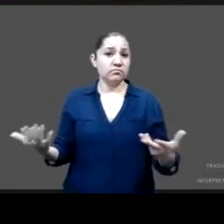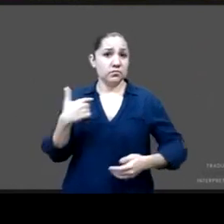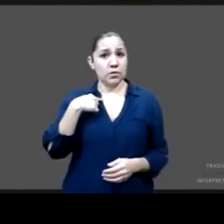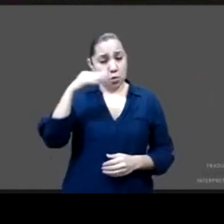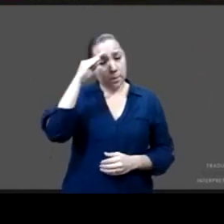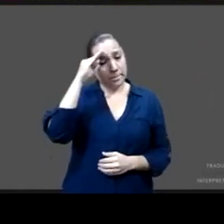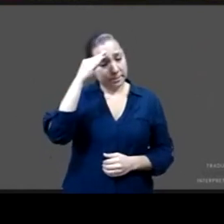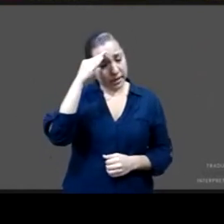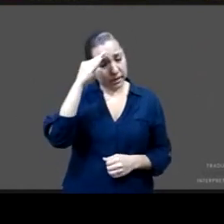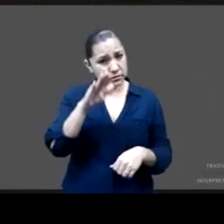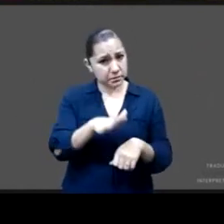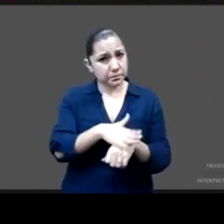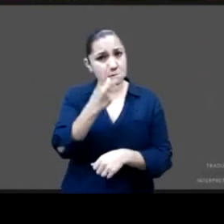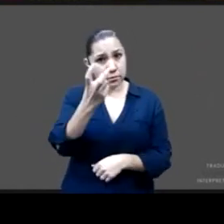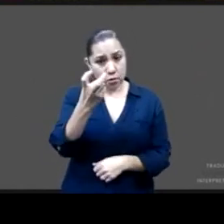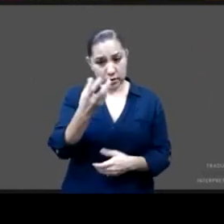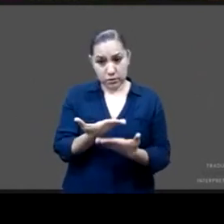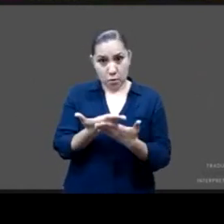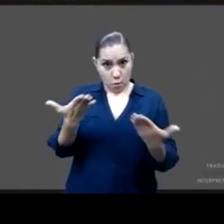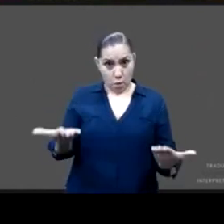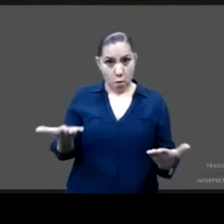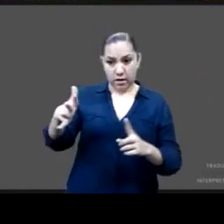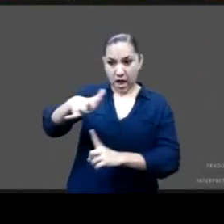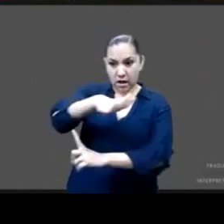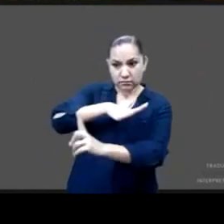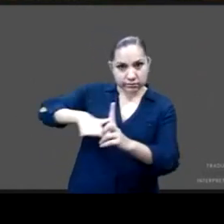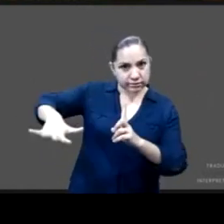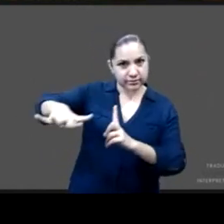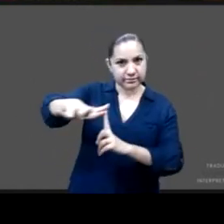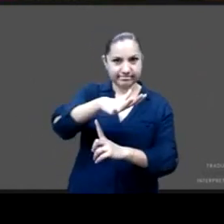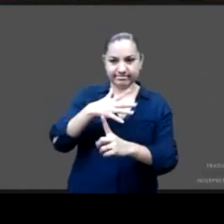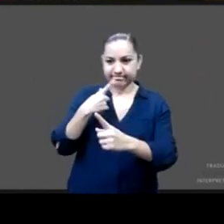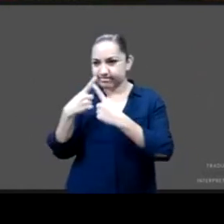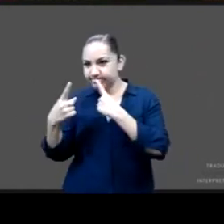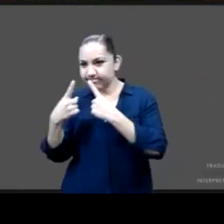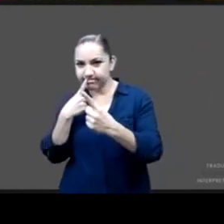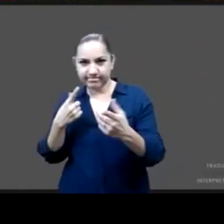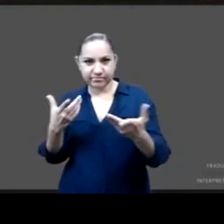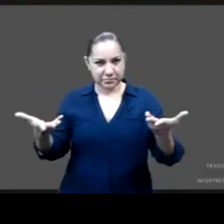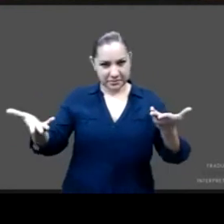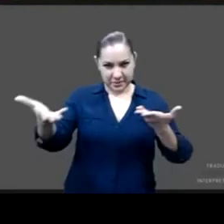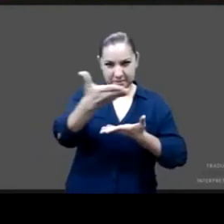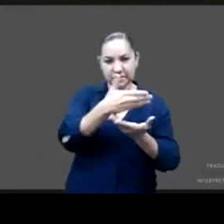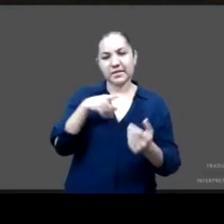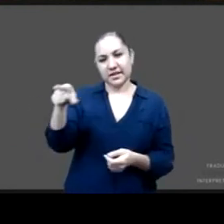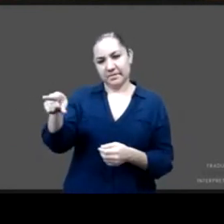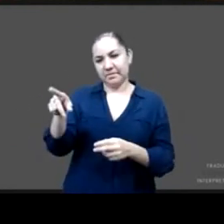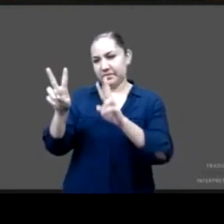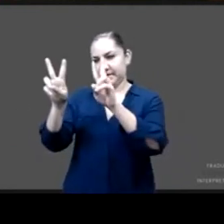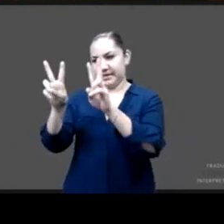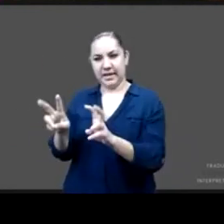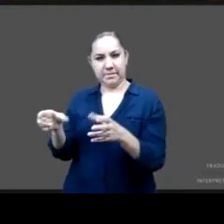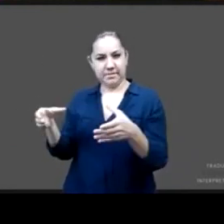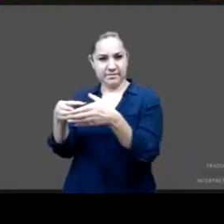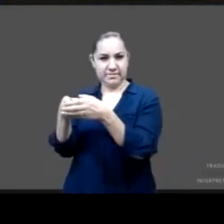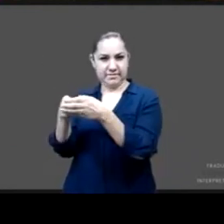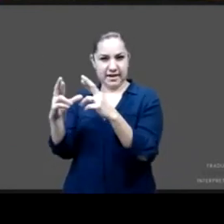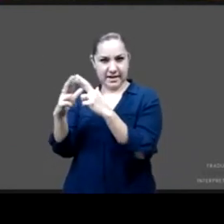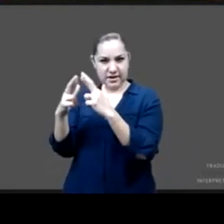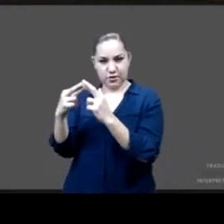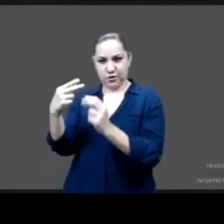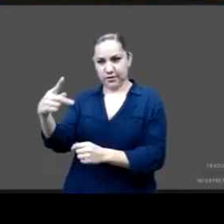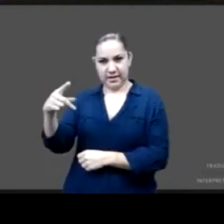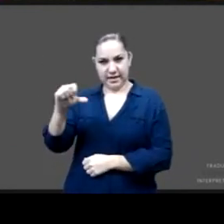que nos ha reunido al que nos han convocado la dirección de asuntos religiosos de gobernación y SIPINA